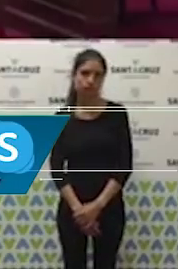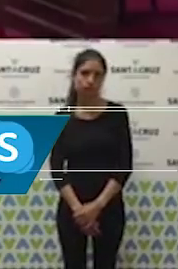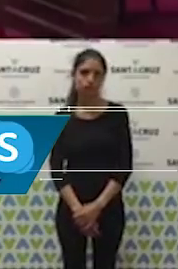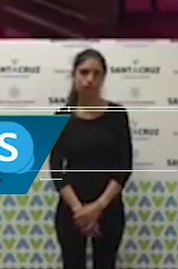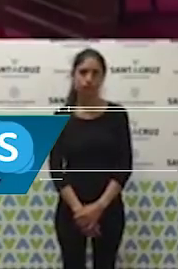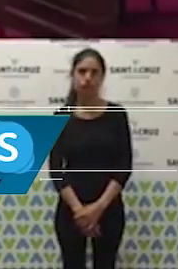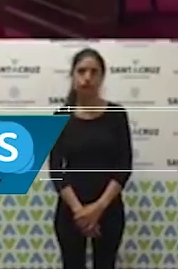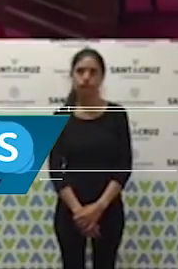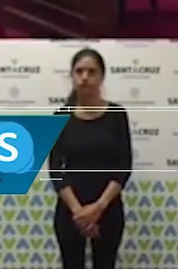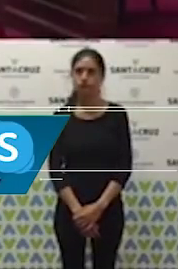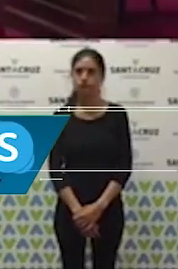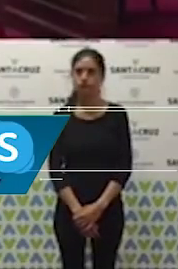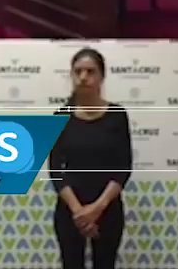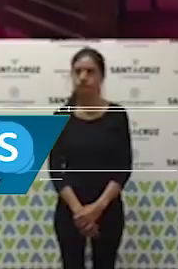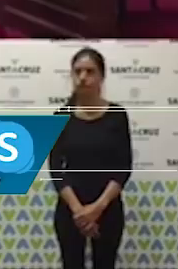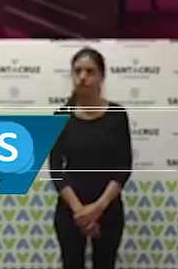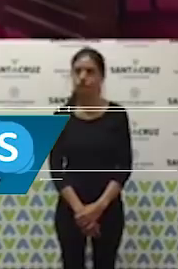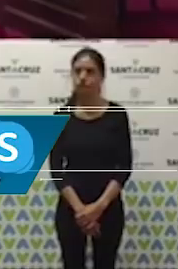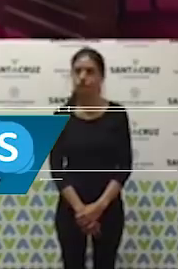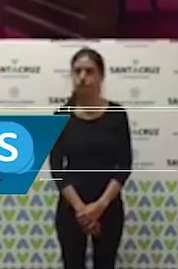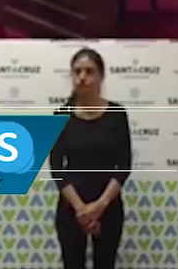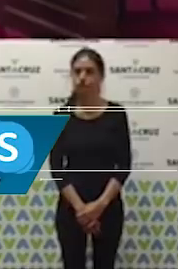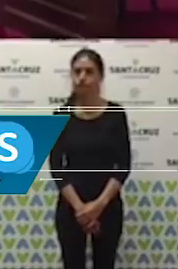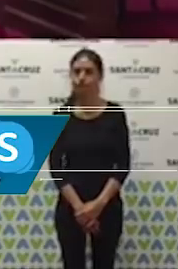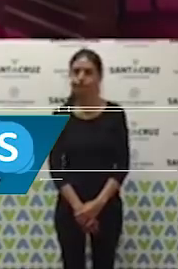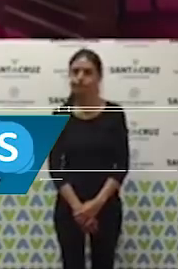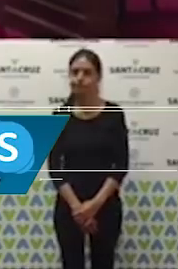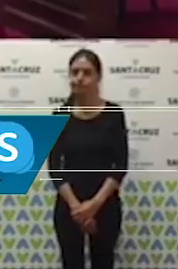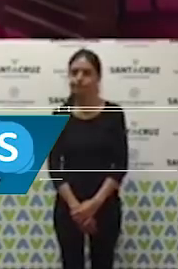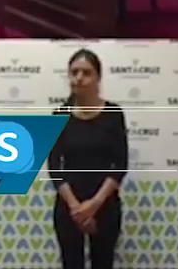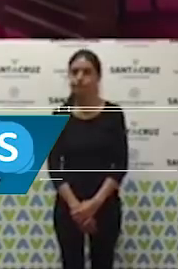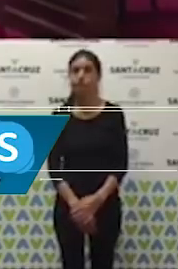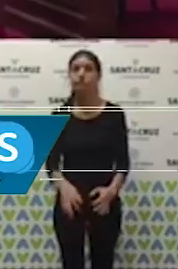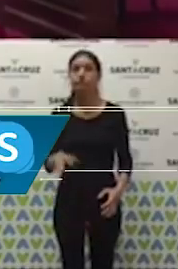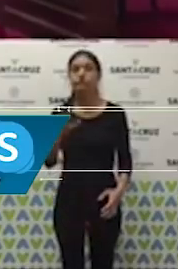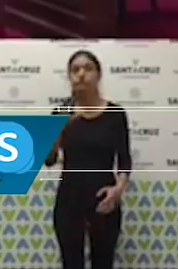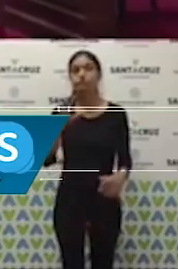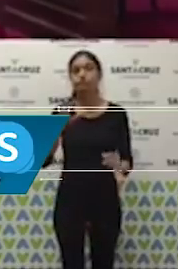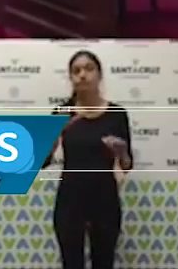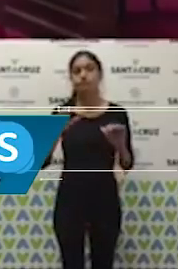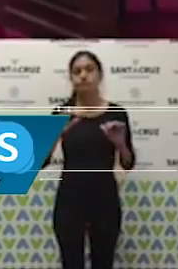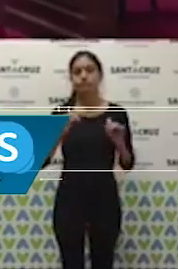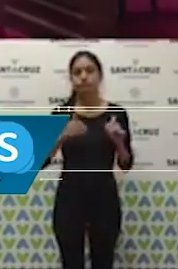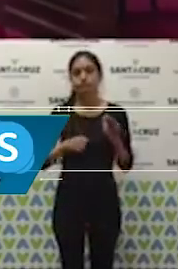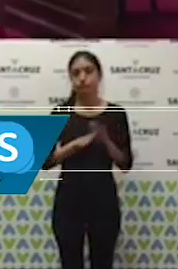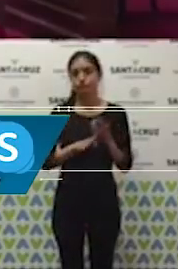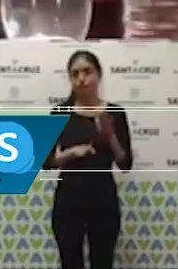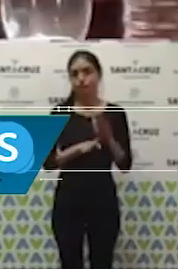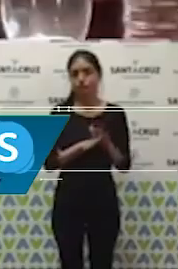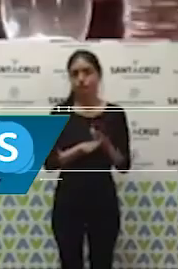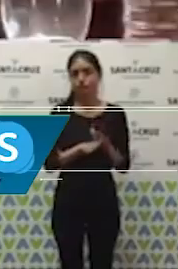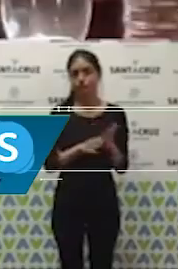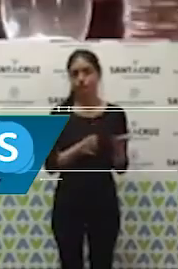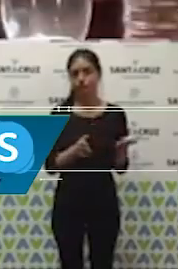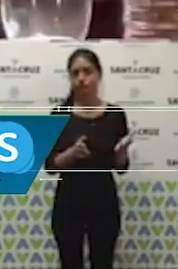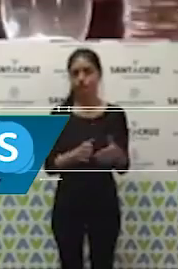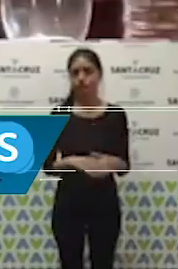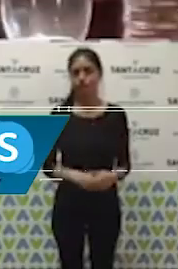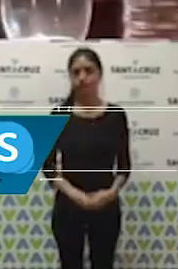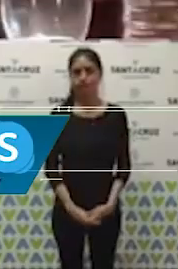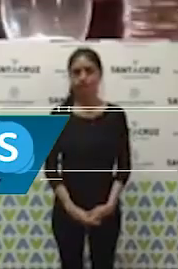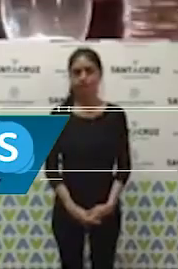esta auditoría, y ha salido un titular espectacular hoy en el periódico El Día de referencia, diciendo que